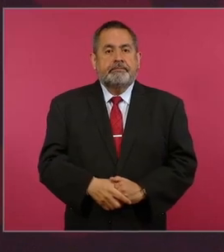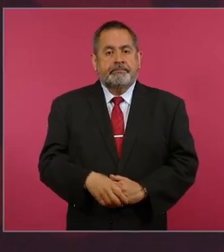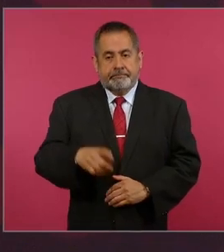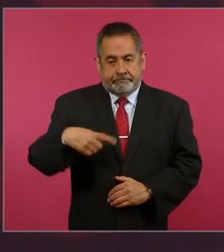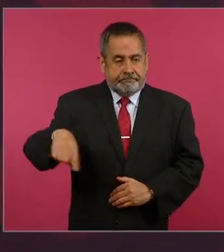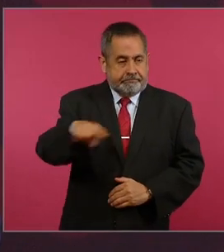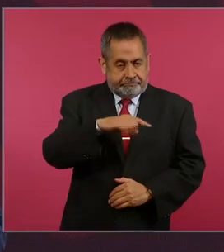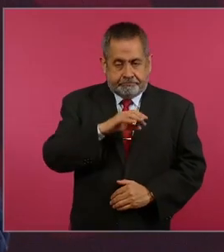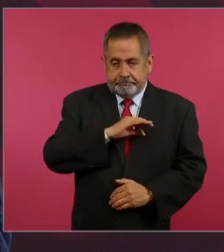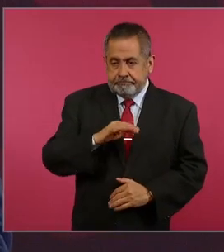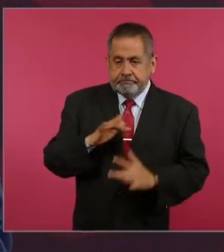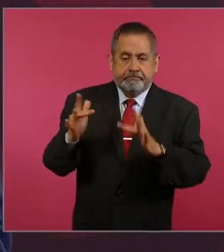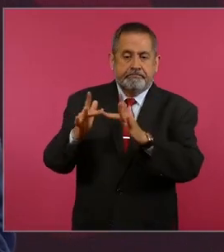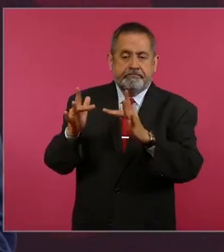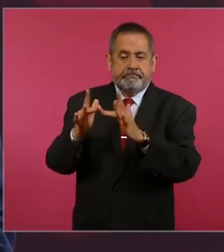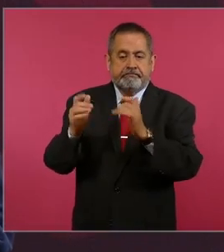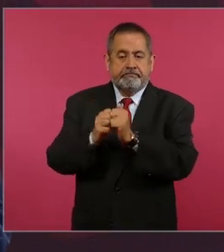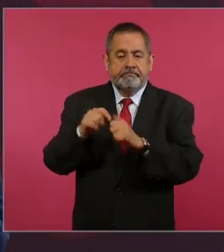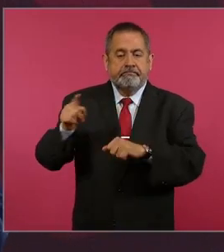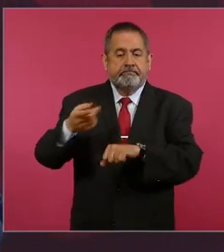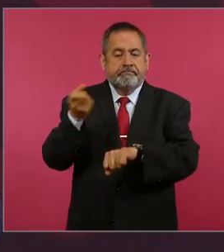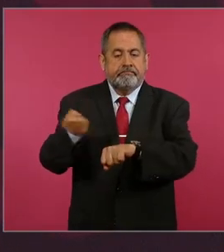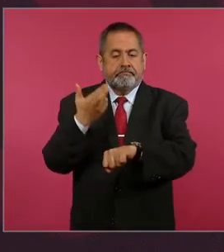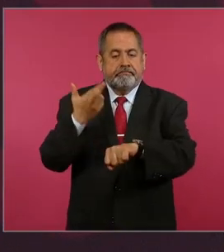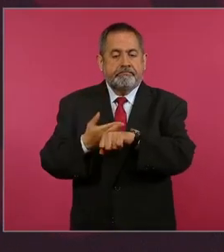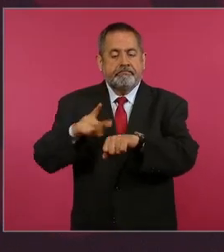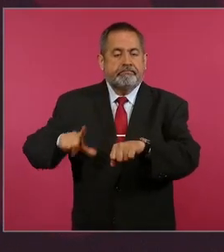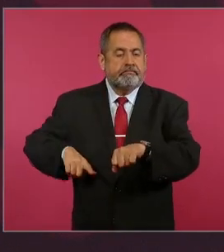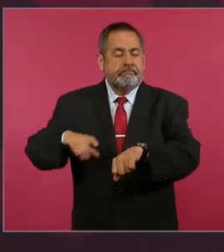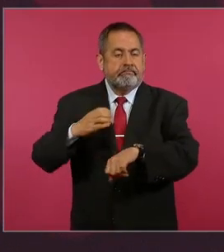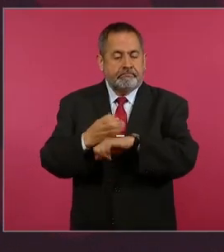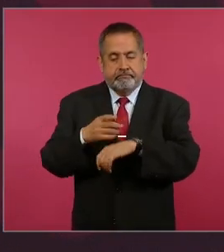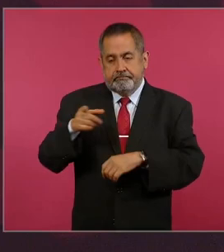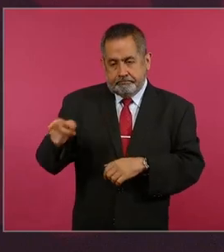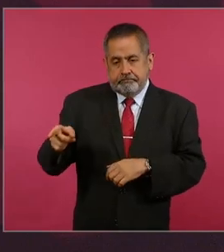a la secretaria de Gobernación,